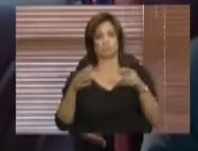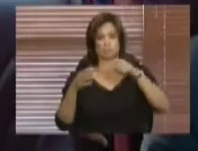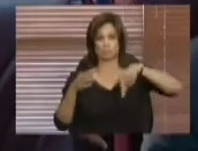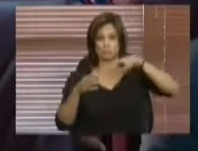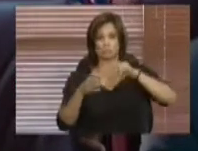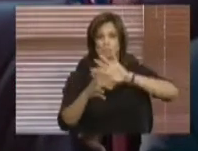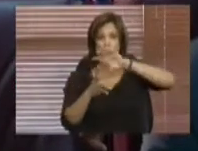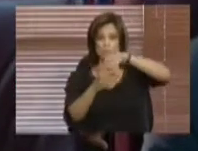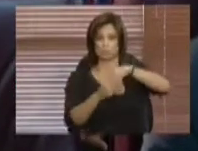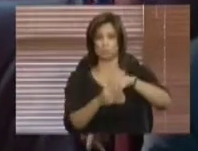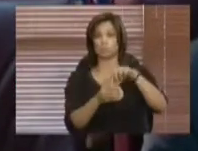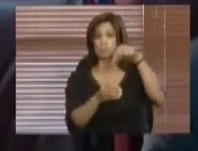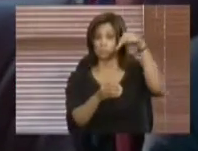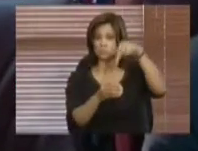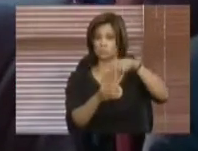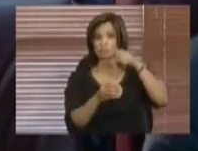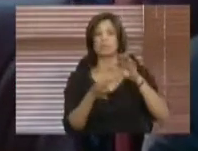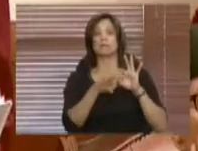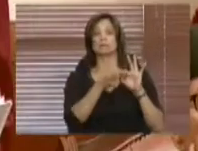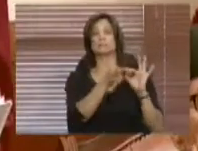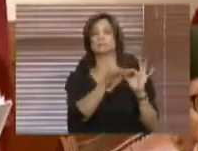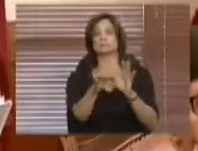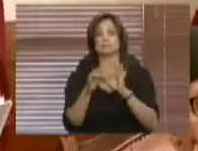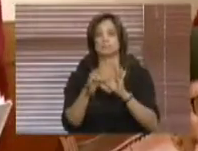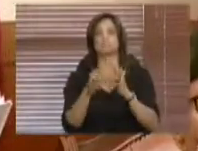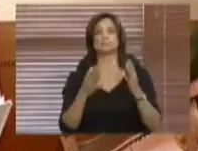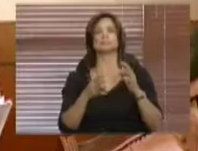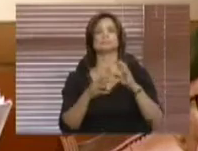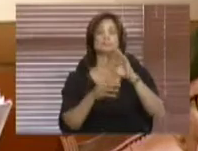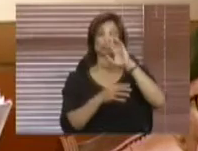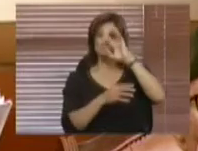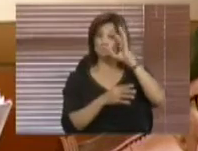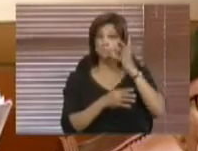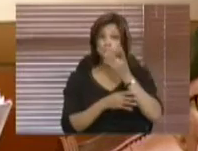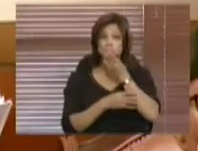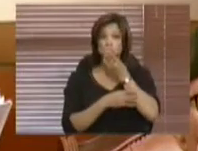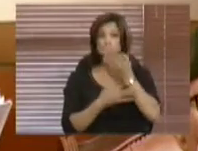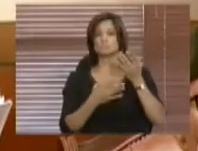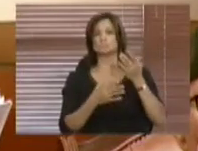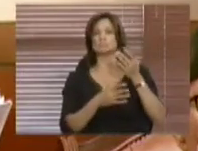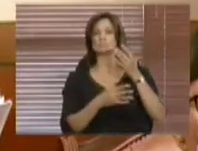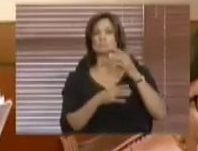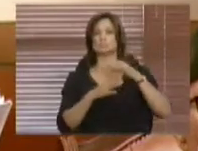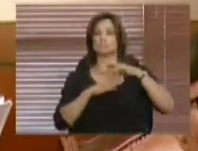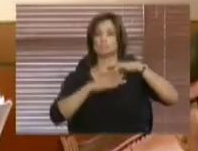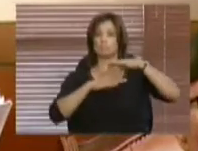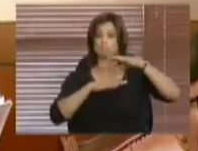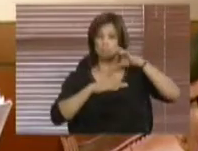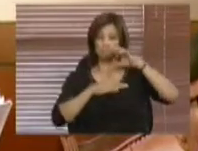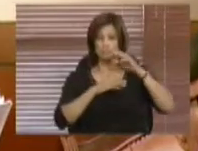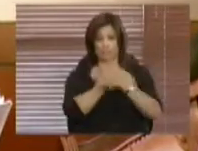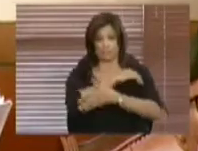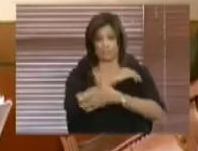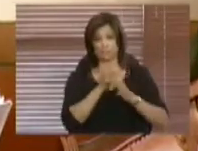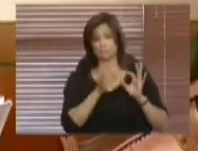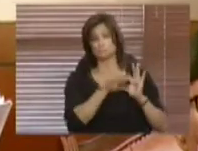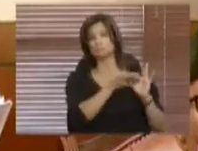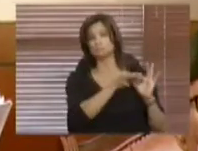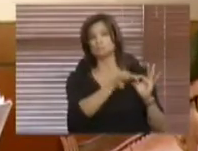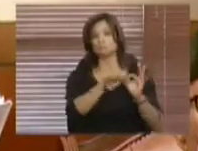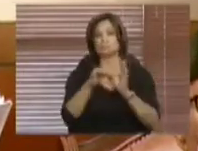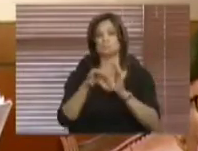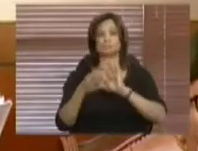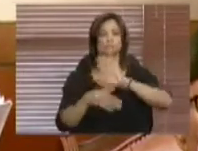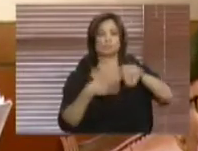que forma parte, la unidad de la nación, patria común de todas